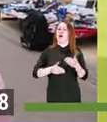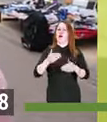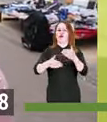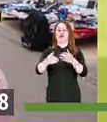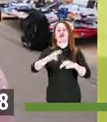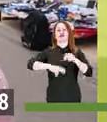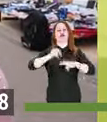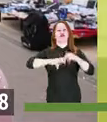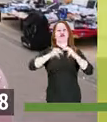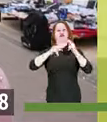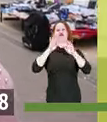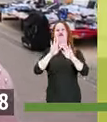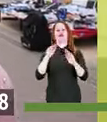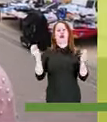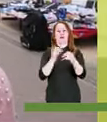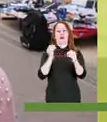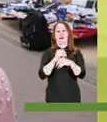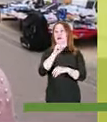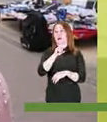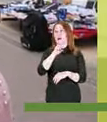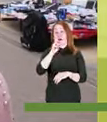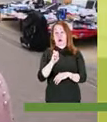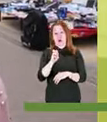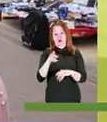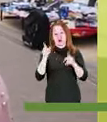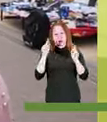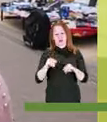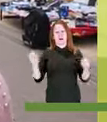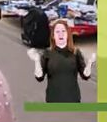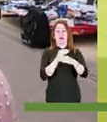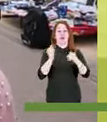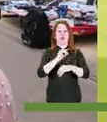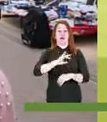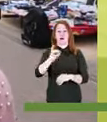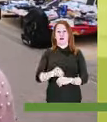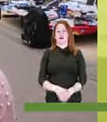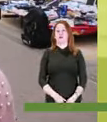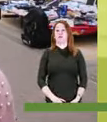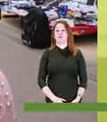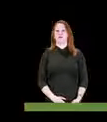obras de la avenida 68 y la avenida Ciudad de Cali.